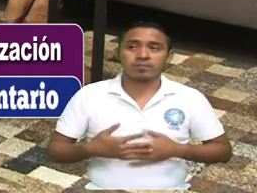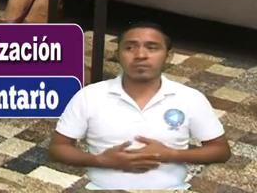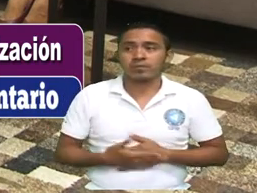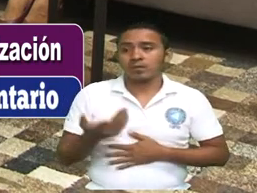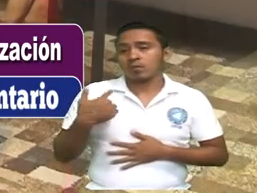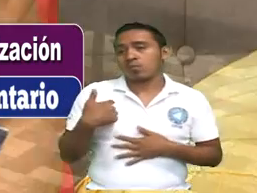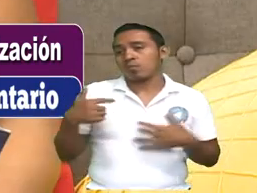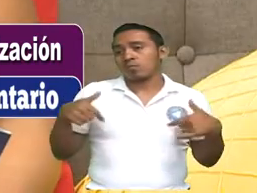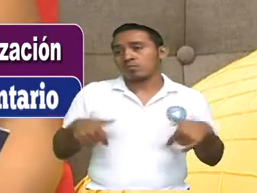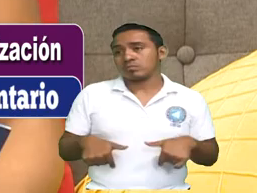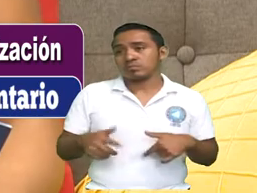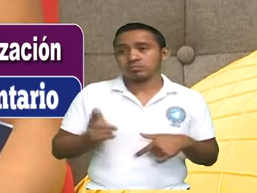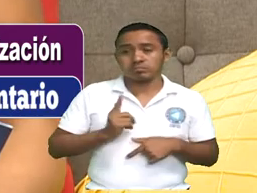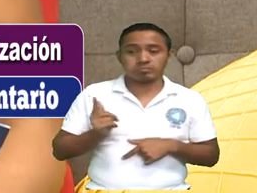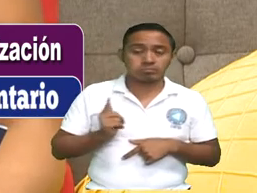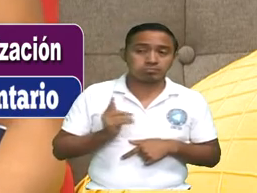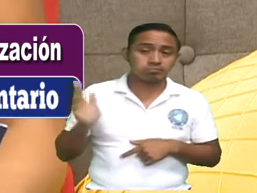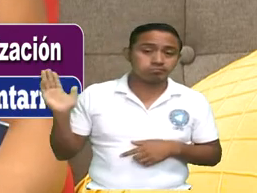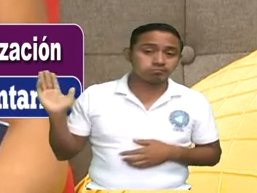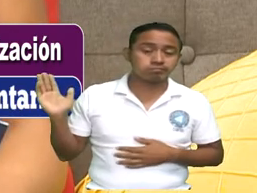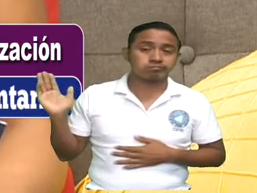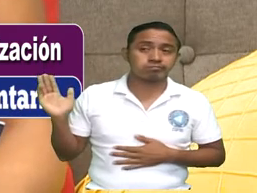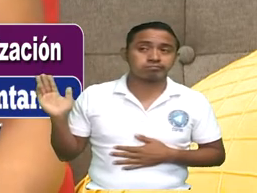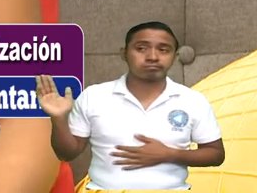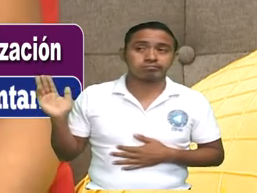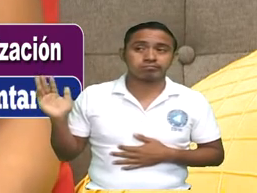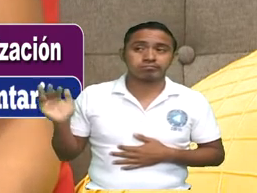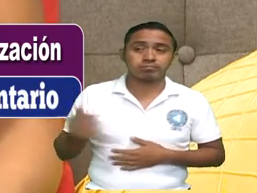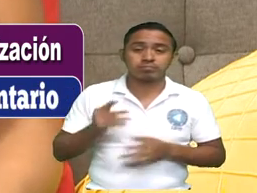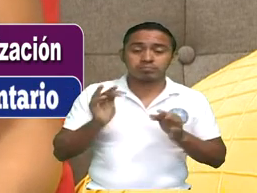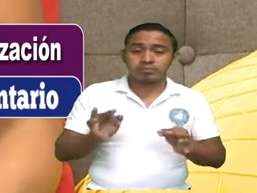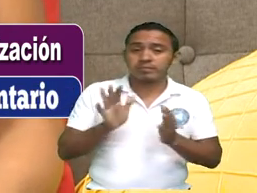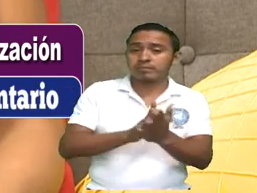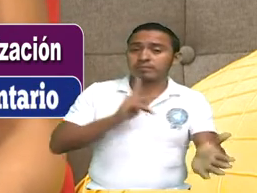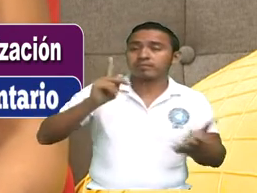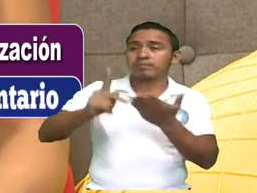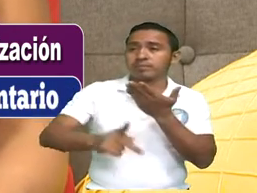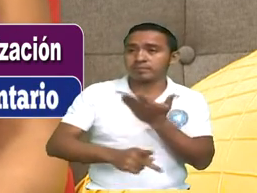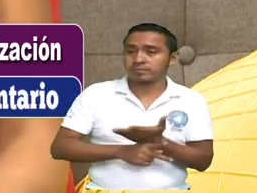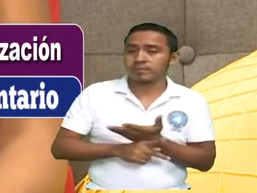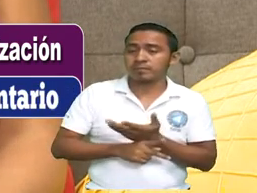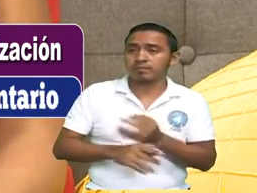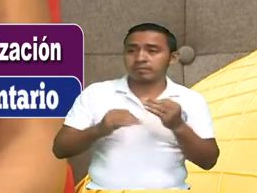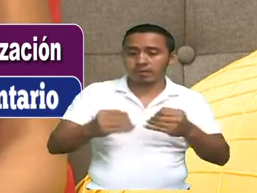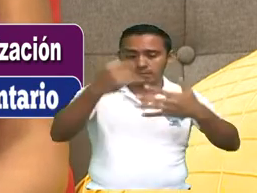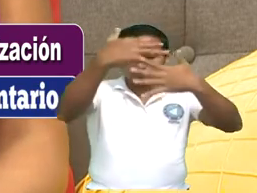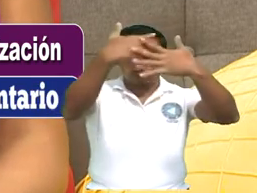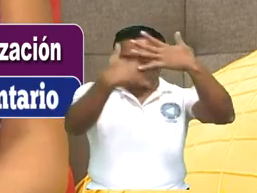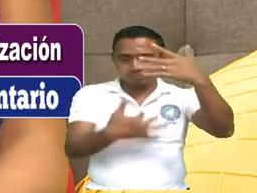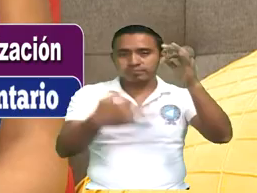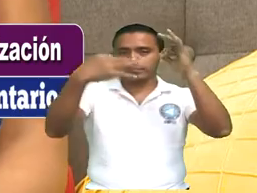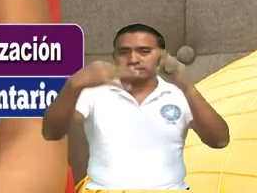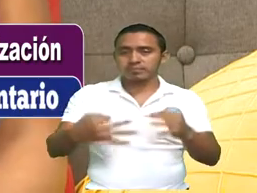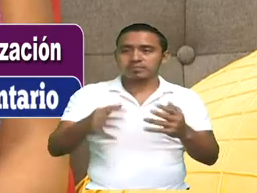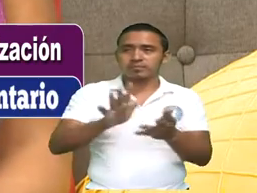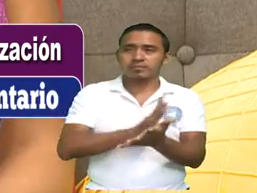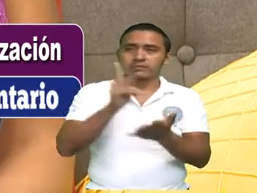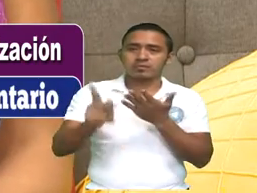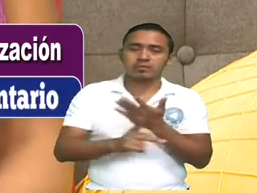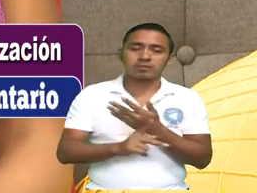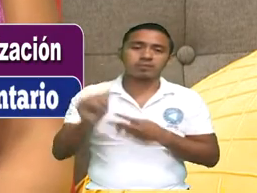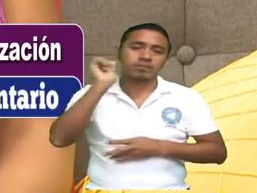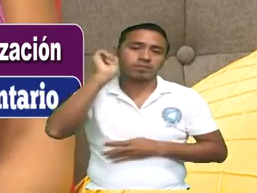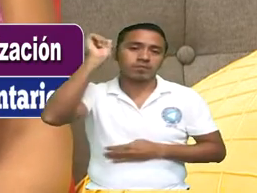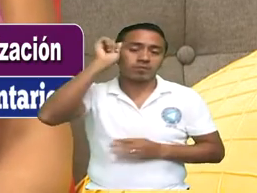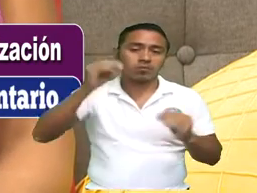hoy contemos precisamente con un programa ya estructurado, un programa de gobierno de educación de